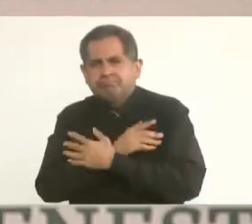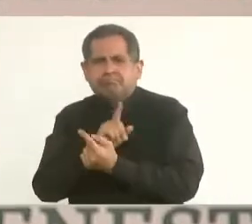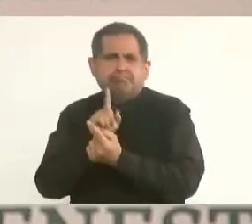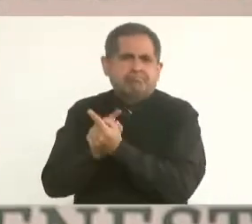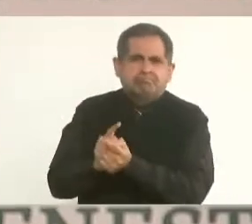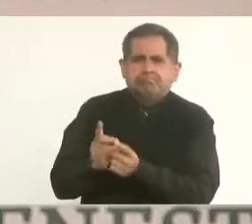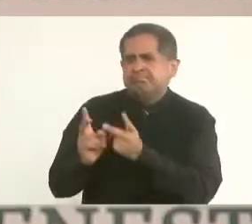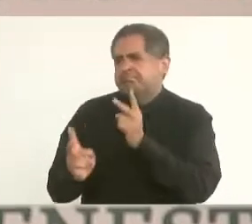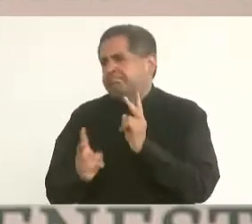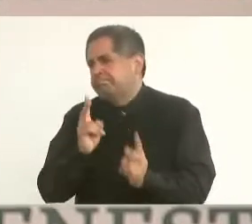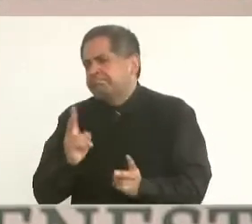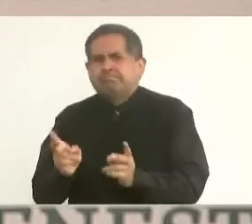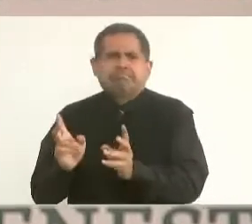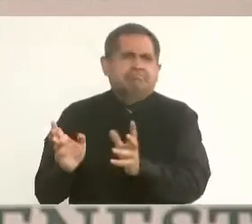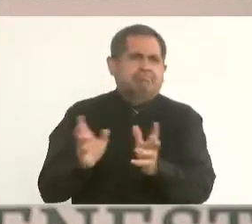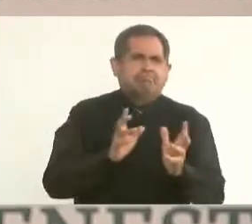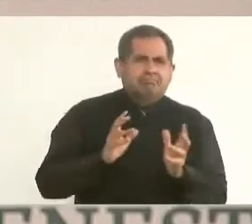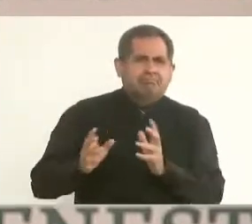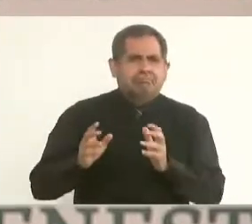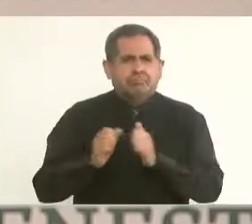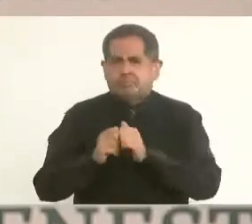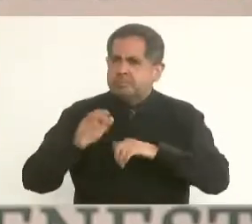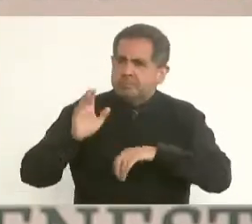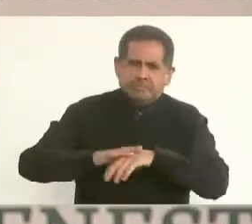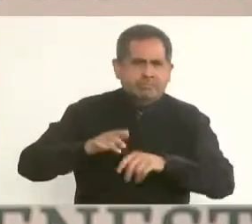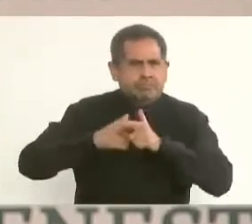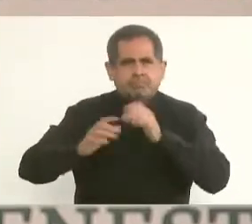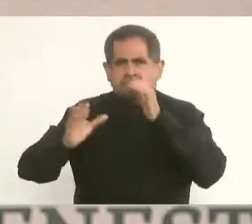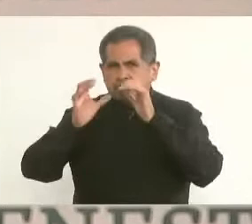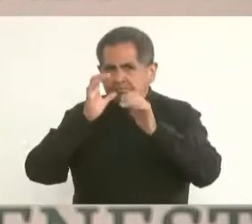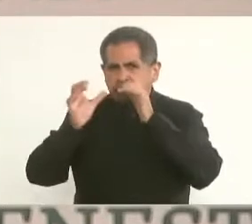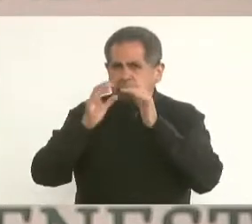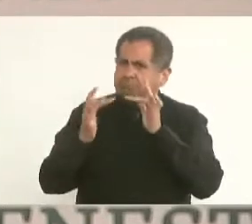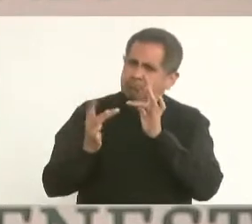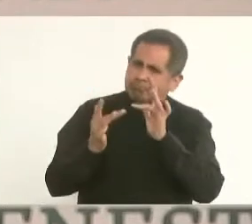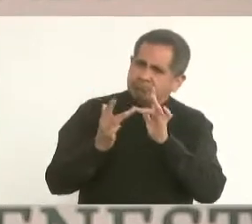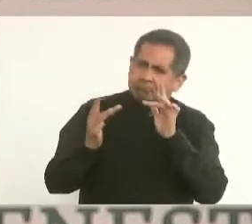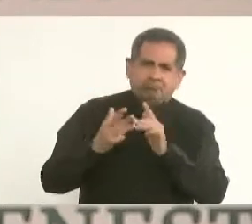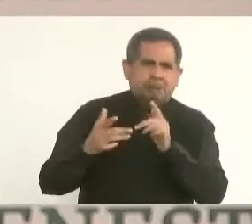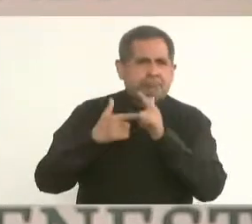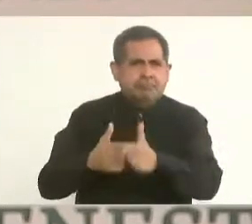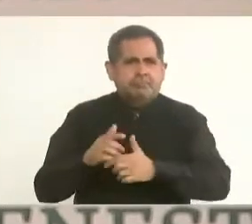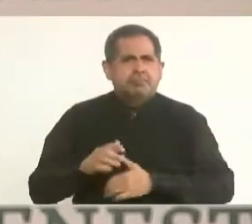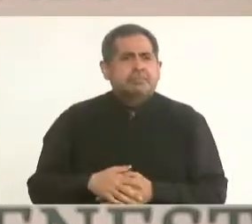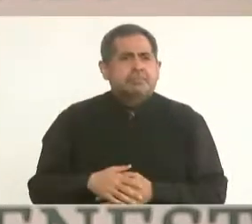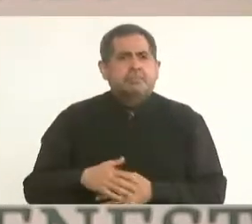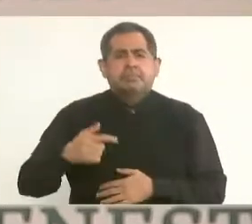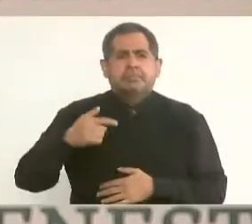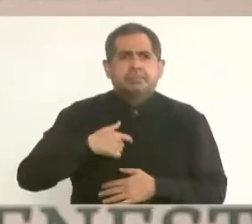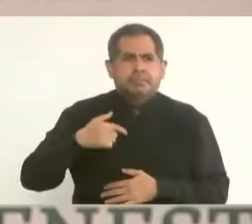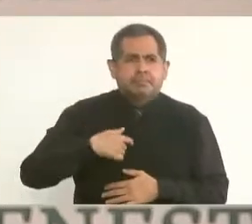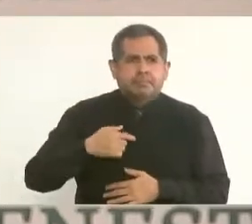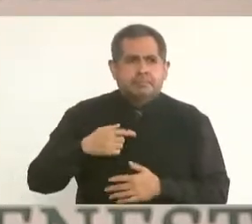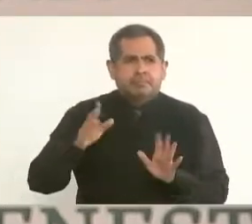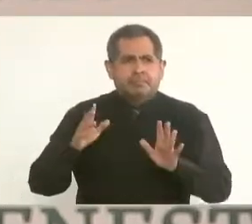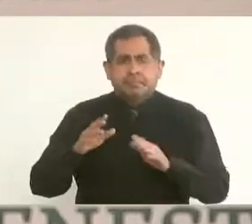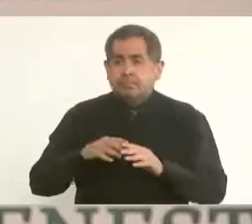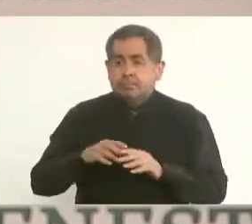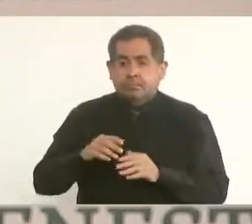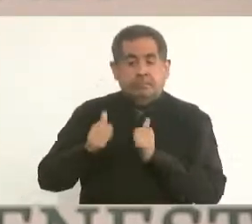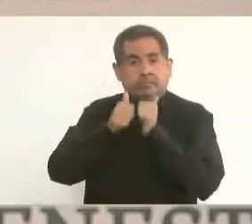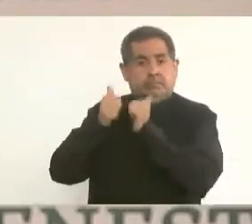seguir manteniendo la comunicación. Yo no voy a estar todo el tiempo en